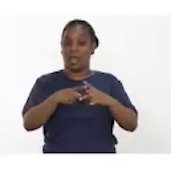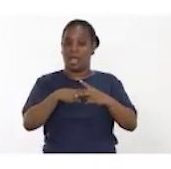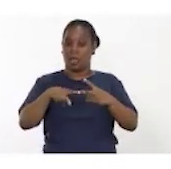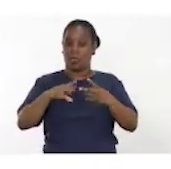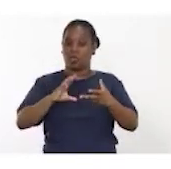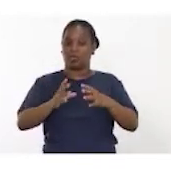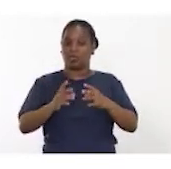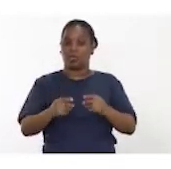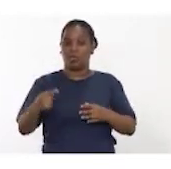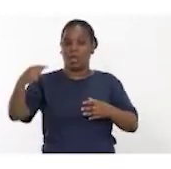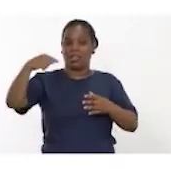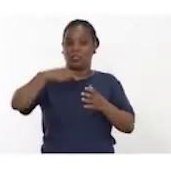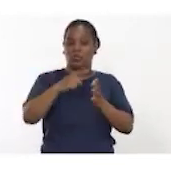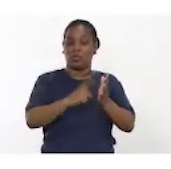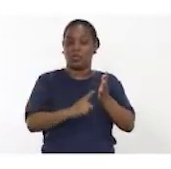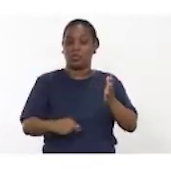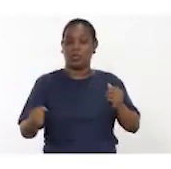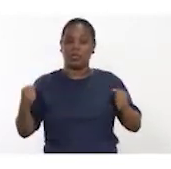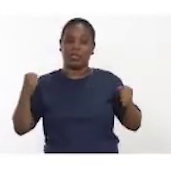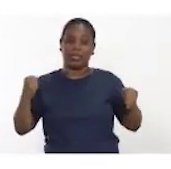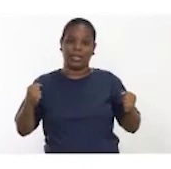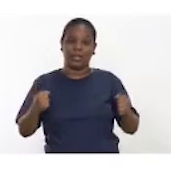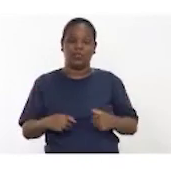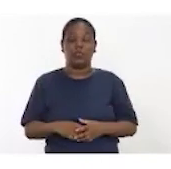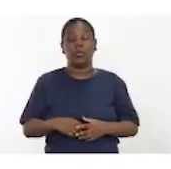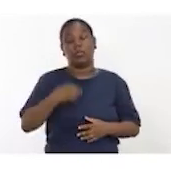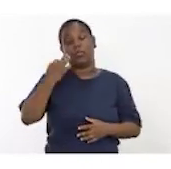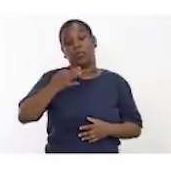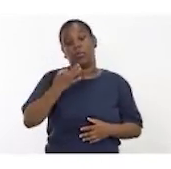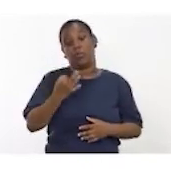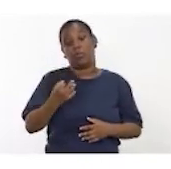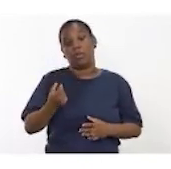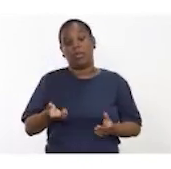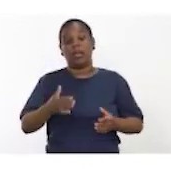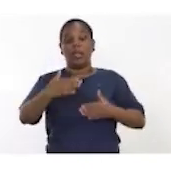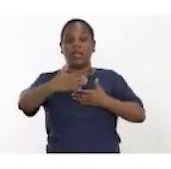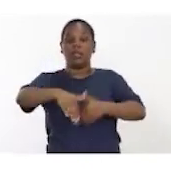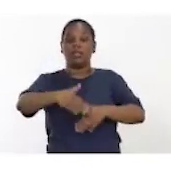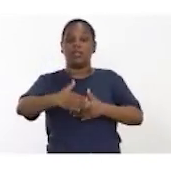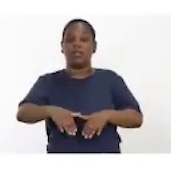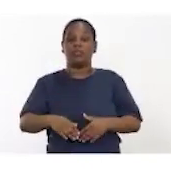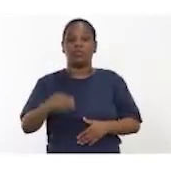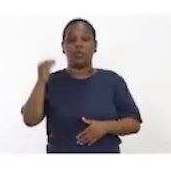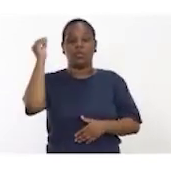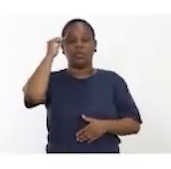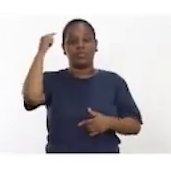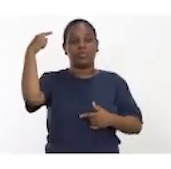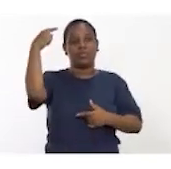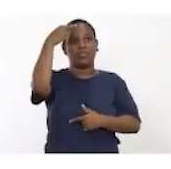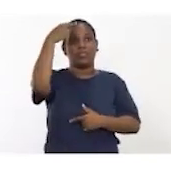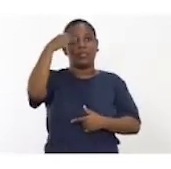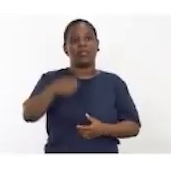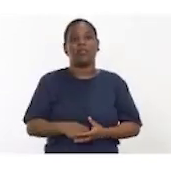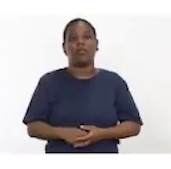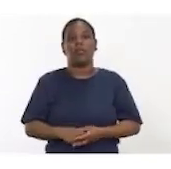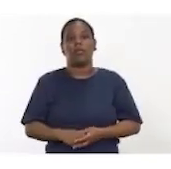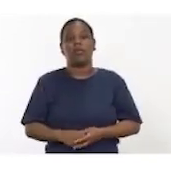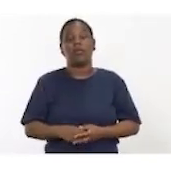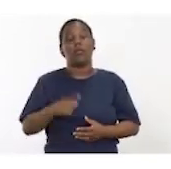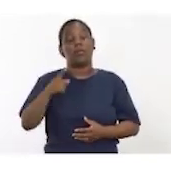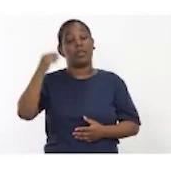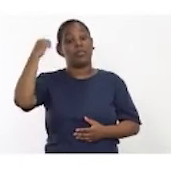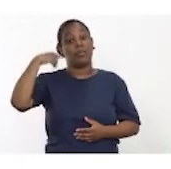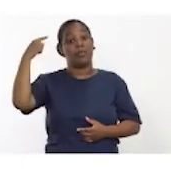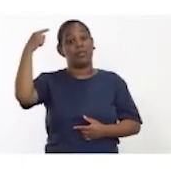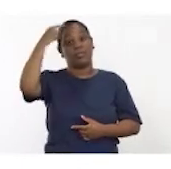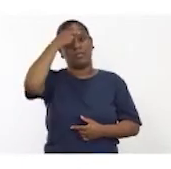inducción electromagnética y la fuerza nos determina la dirección y sentido. Y para determinar el sentido